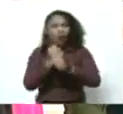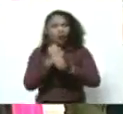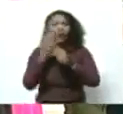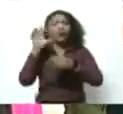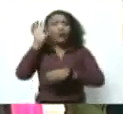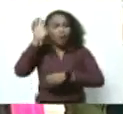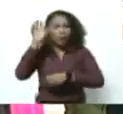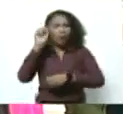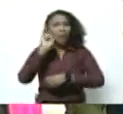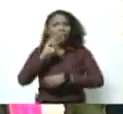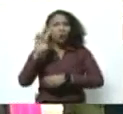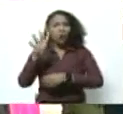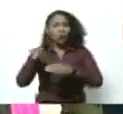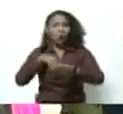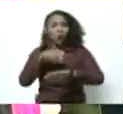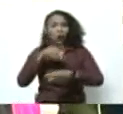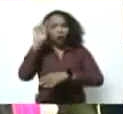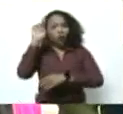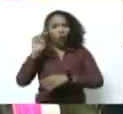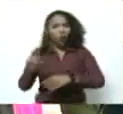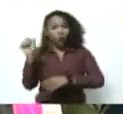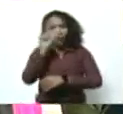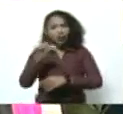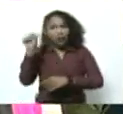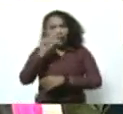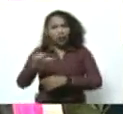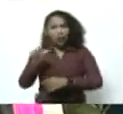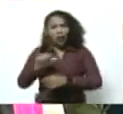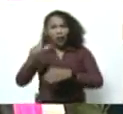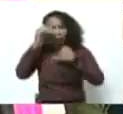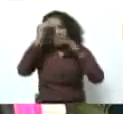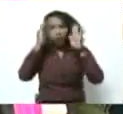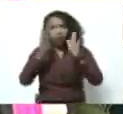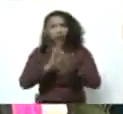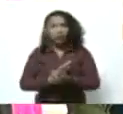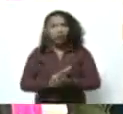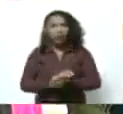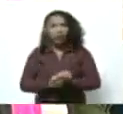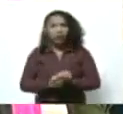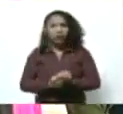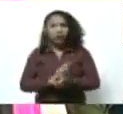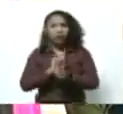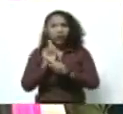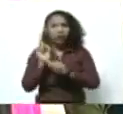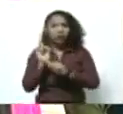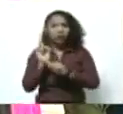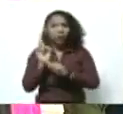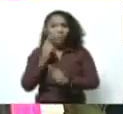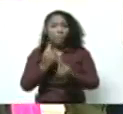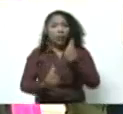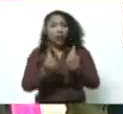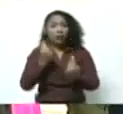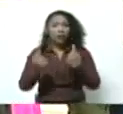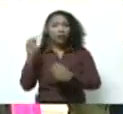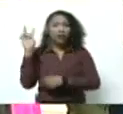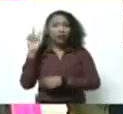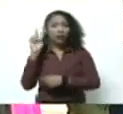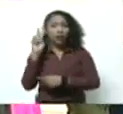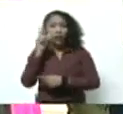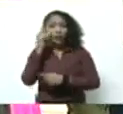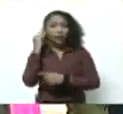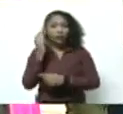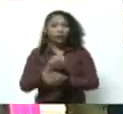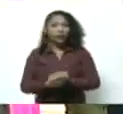de patria, las 24 horas, todos los días de la semana, en atención a estos pacientes venezolanos y